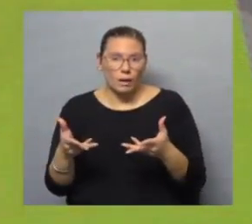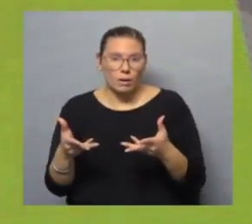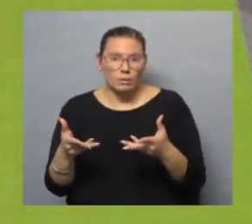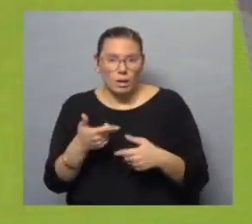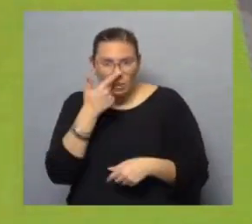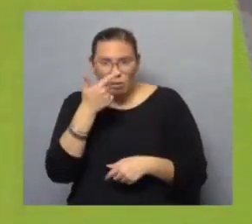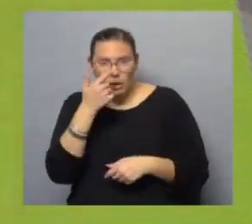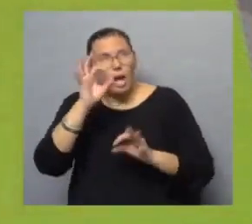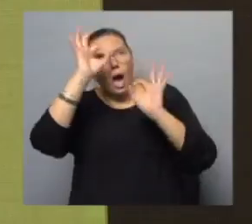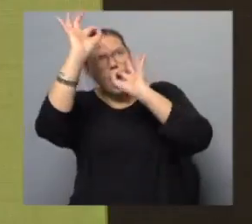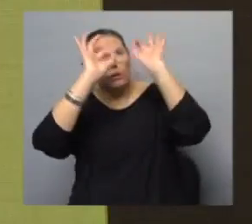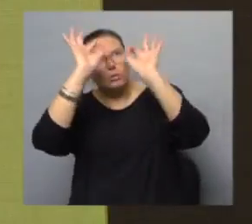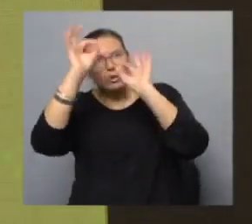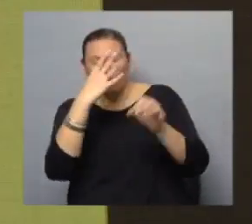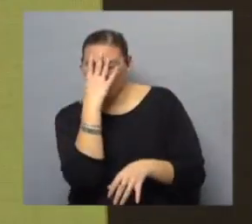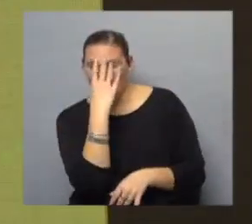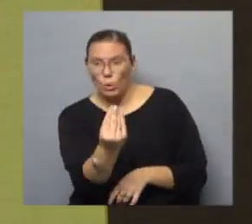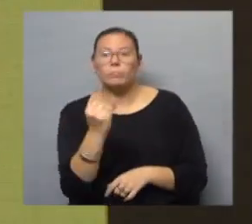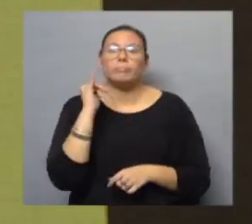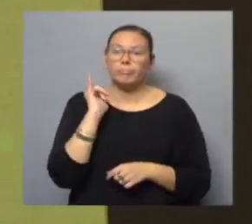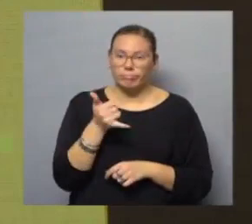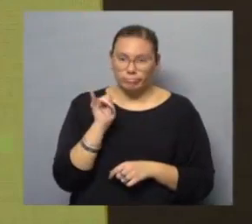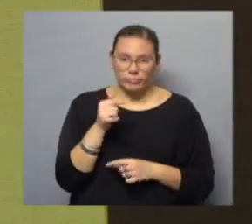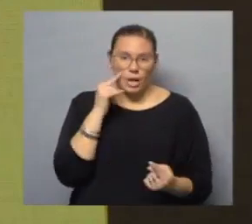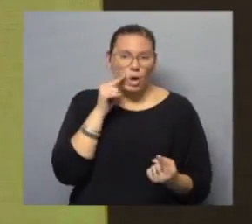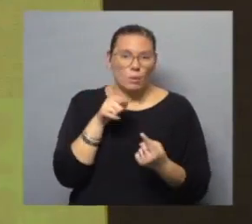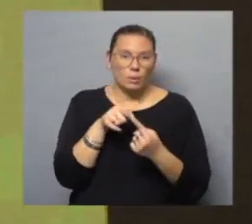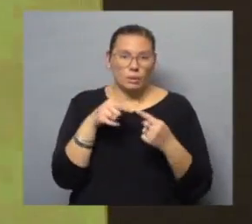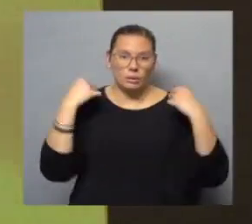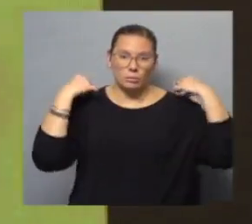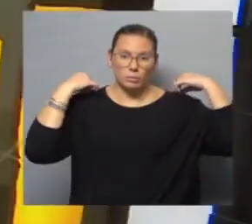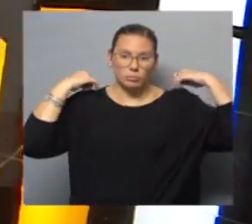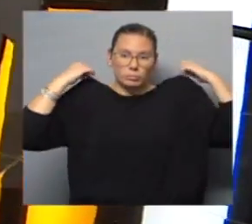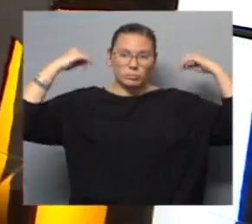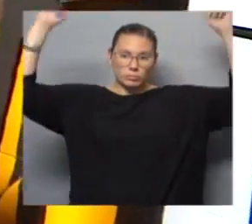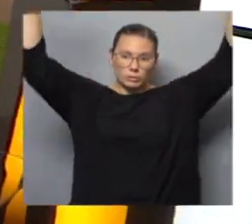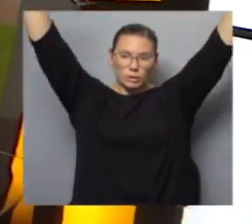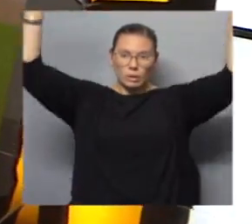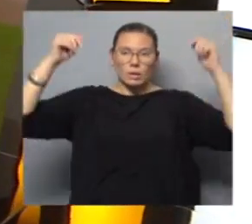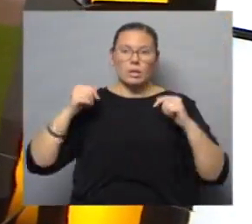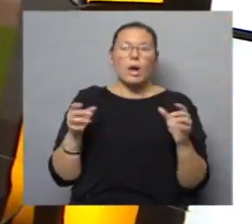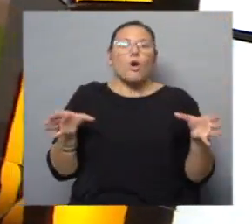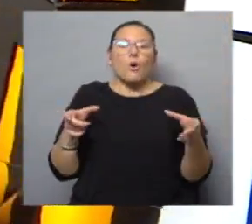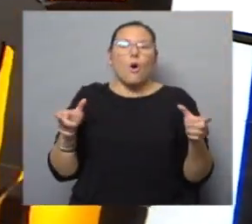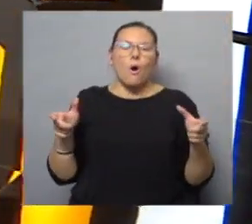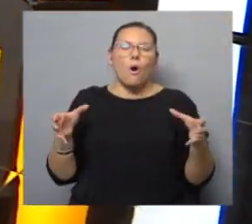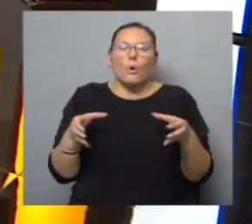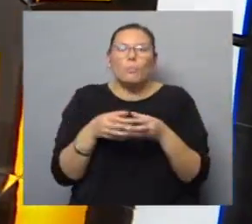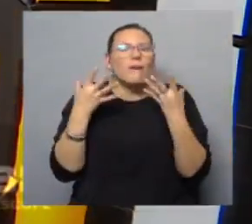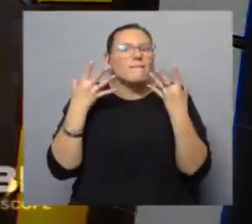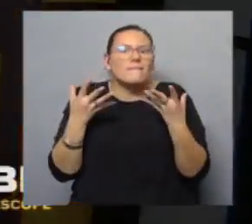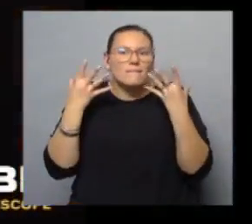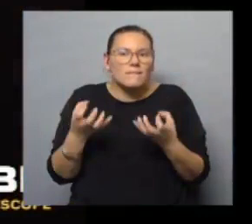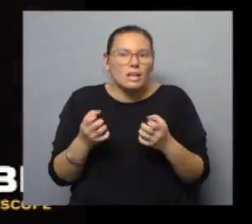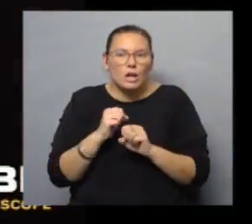interés de los astrónomos. Sí, exacto. Y el objetivo, o sea, lo que uno lo que la comunidad quiere lograr